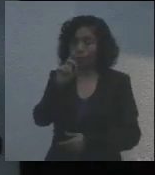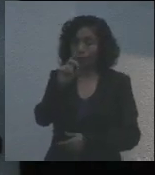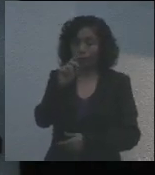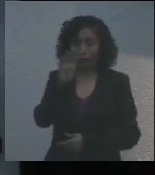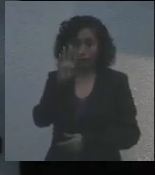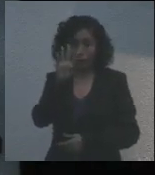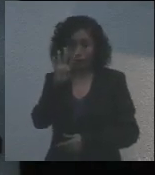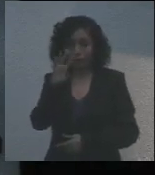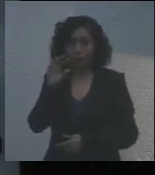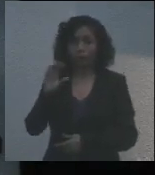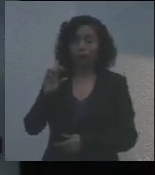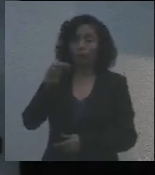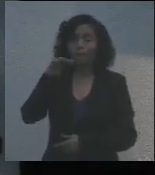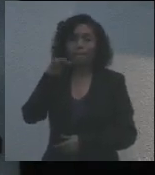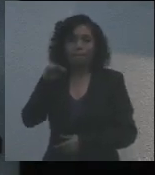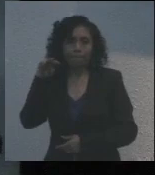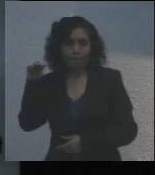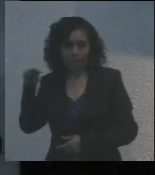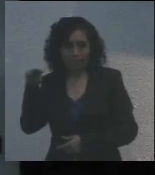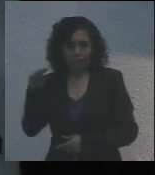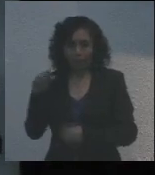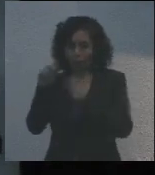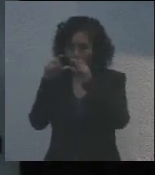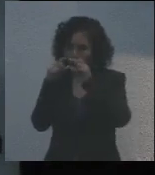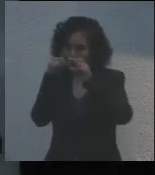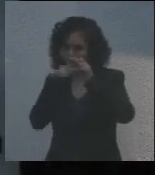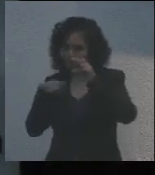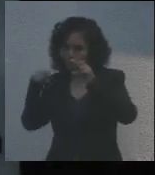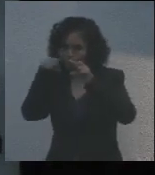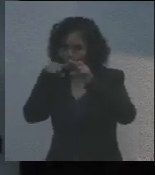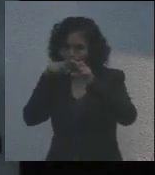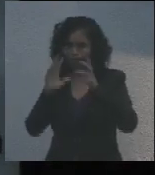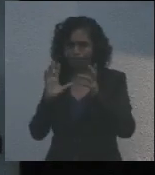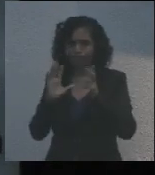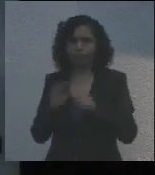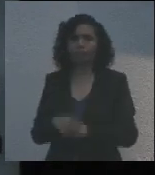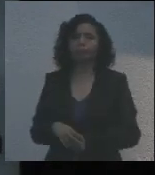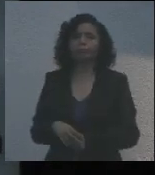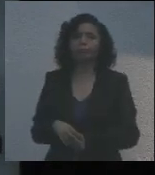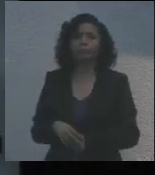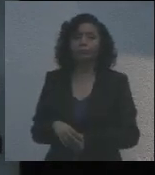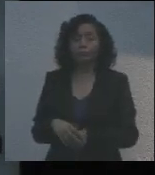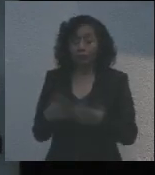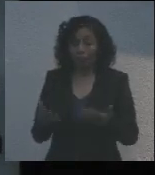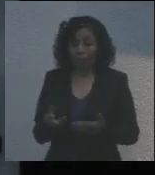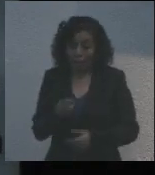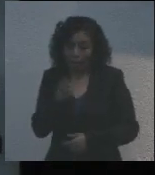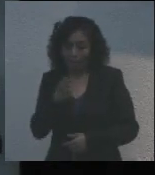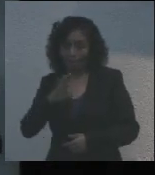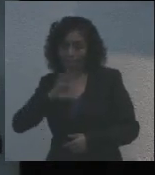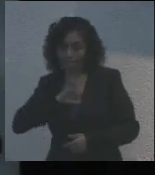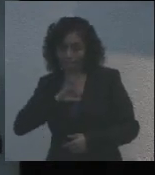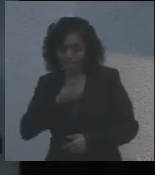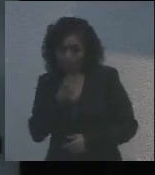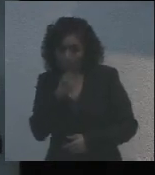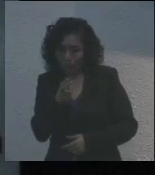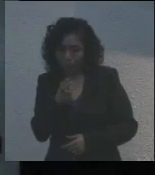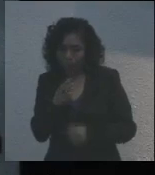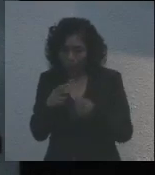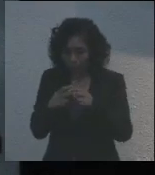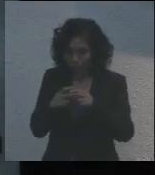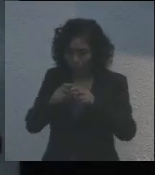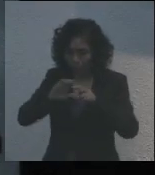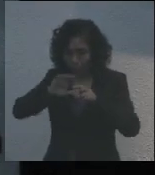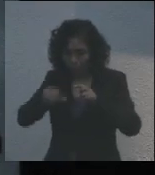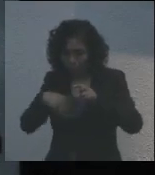34.5 y aros superior ha sido a listo la medalla tendrá en su anverso